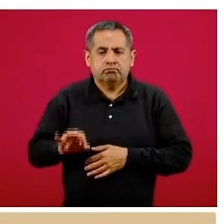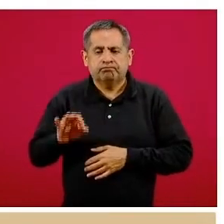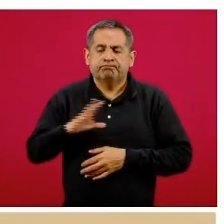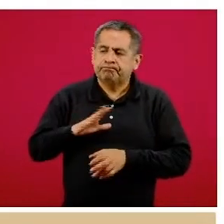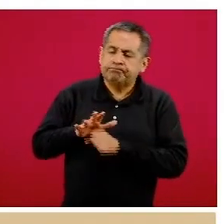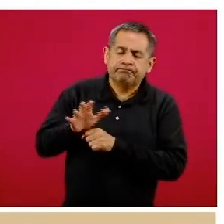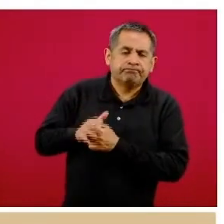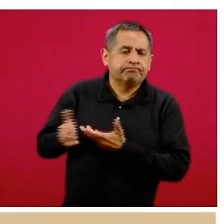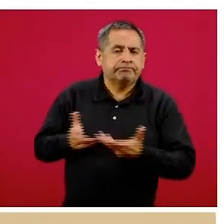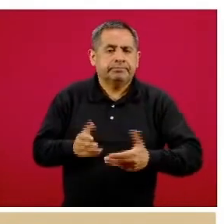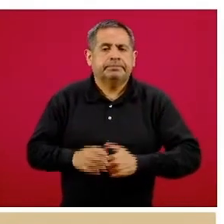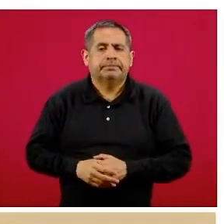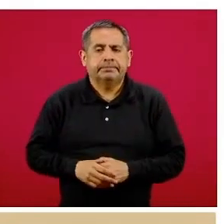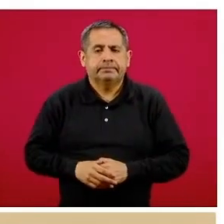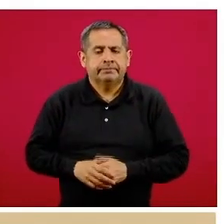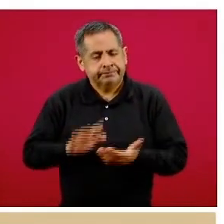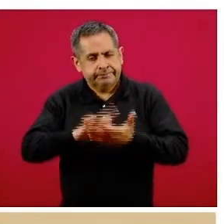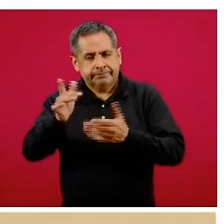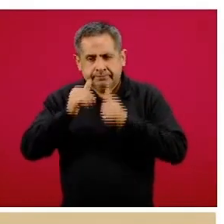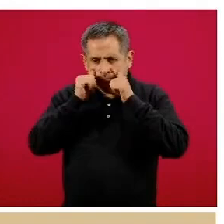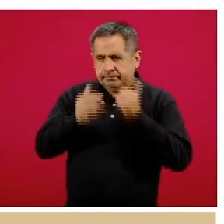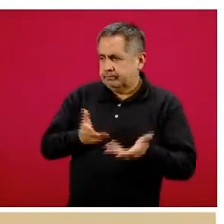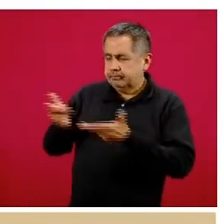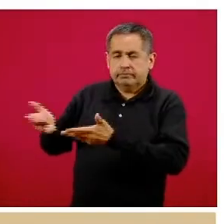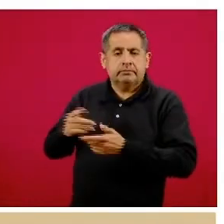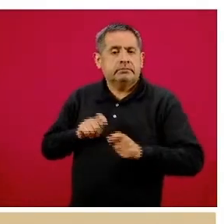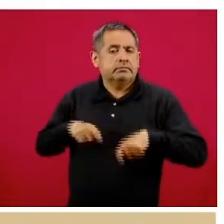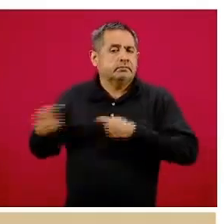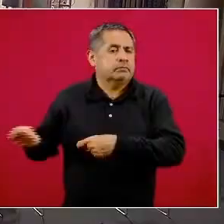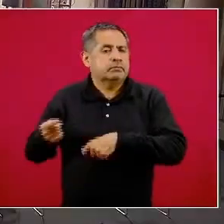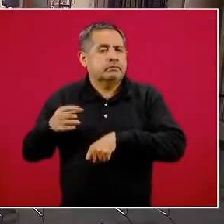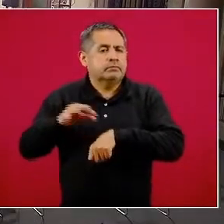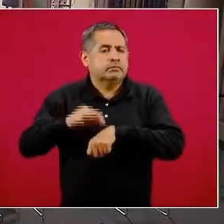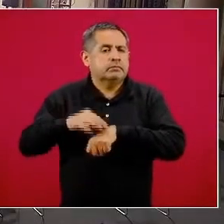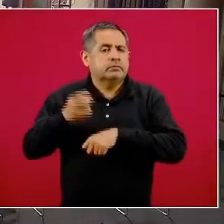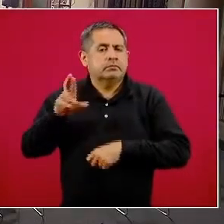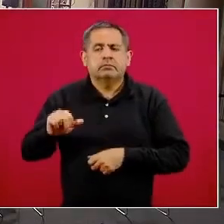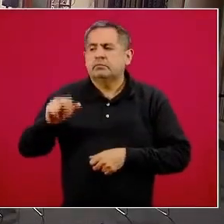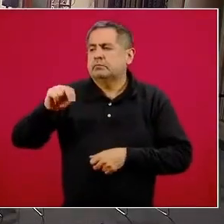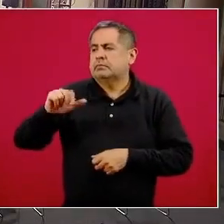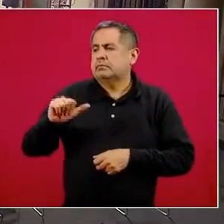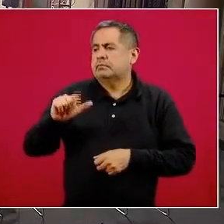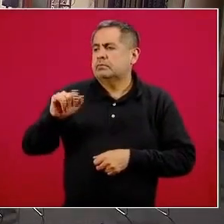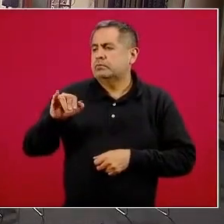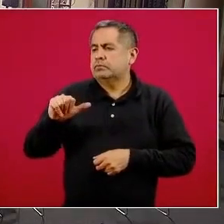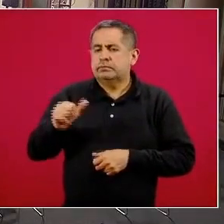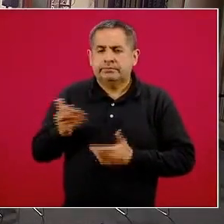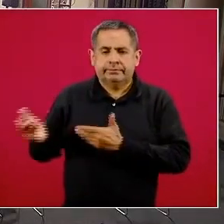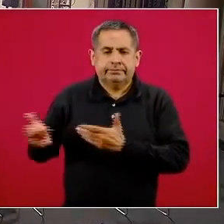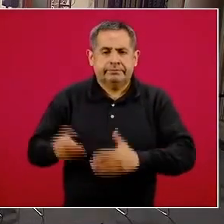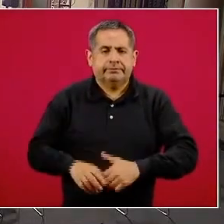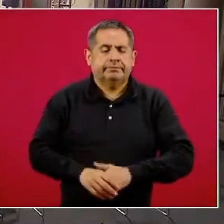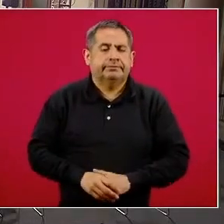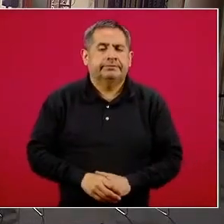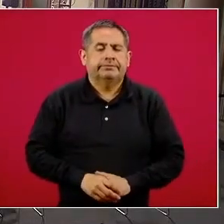sigue. Muchísimas gracias y le cedo la palabra a la doctora Ana Lucía de la Garza Barroso.